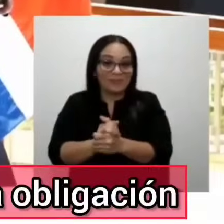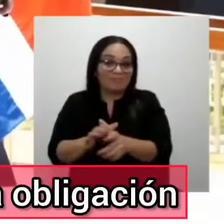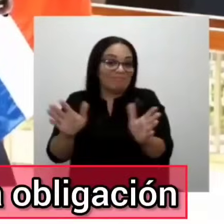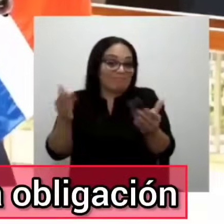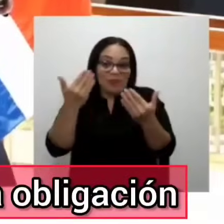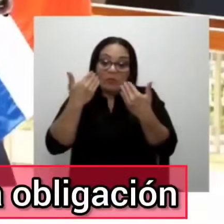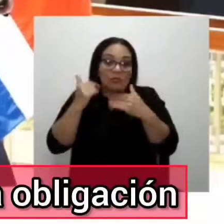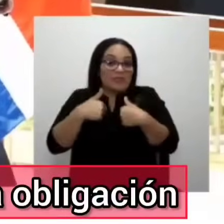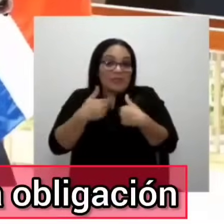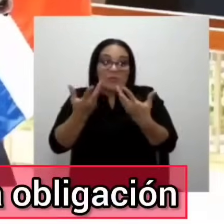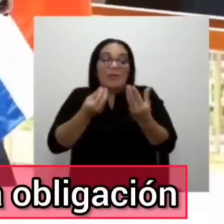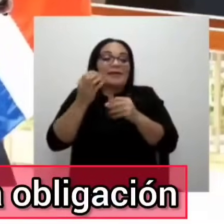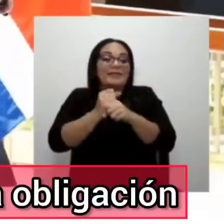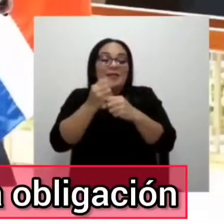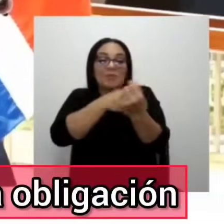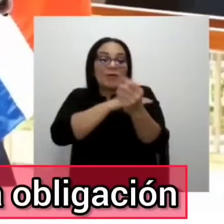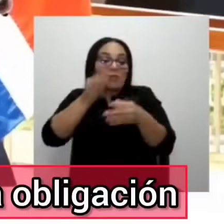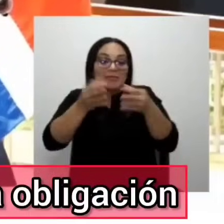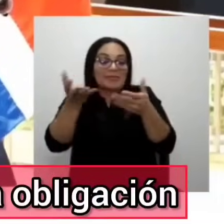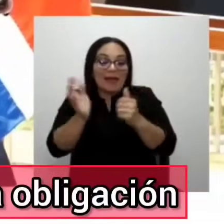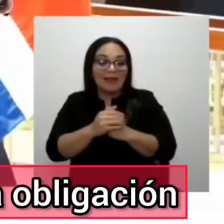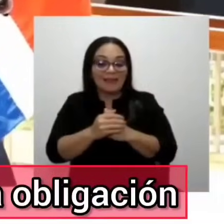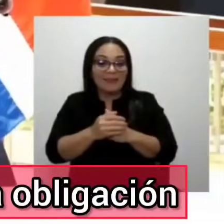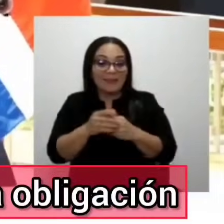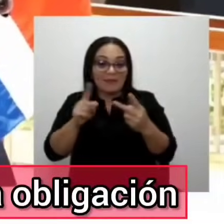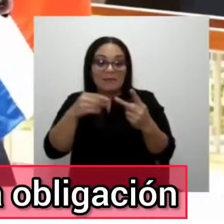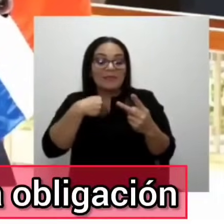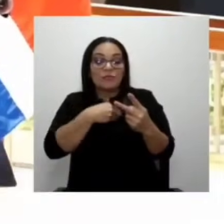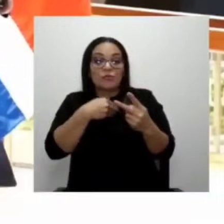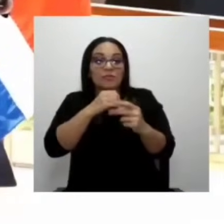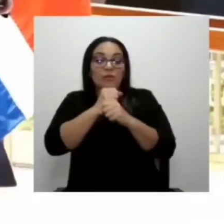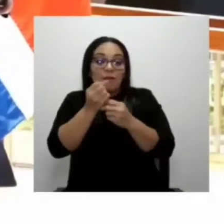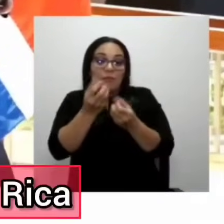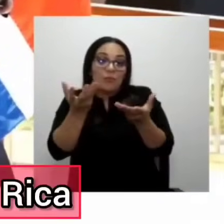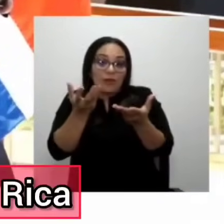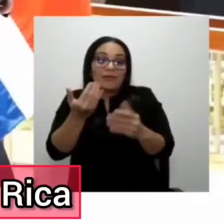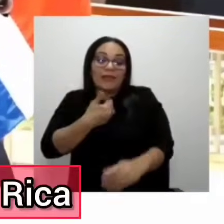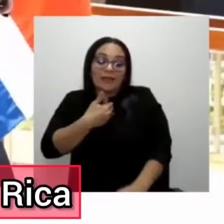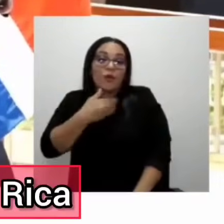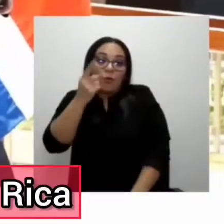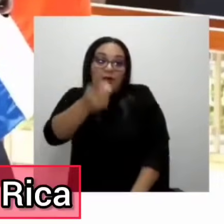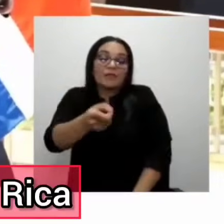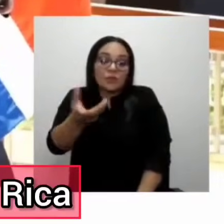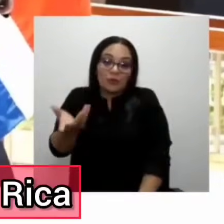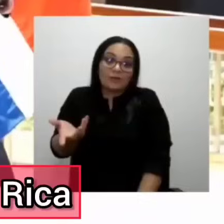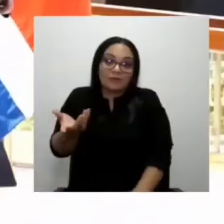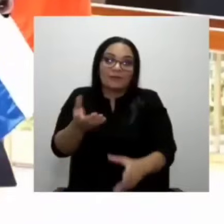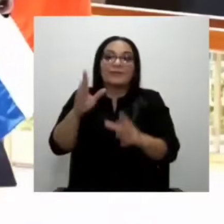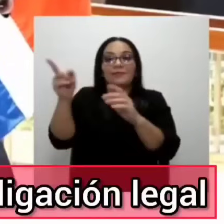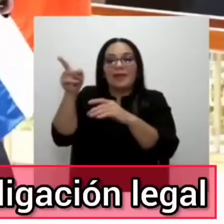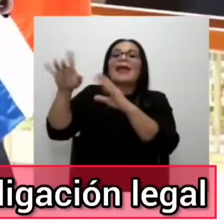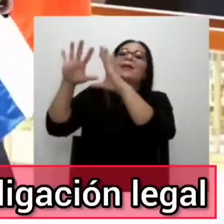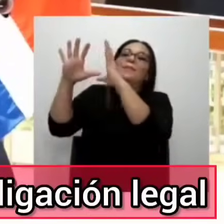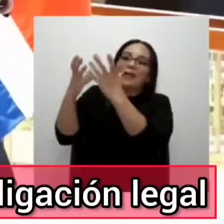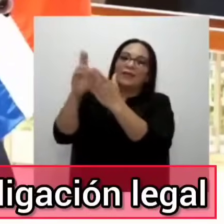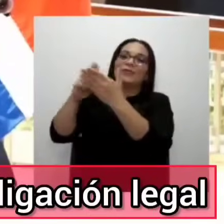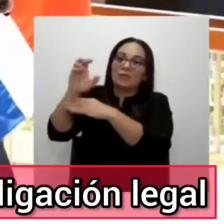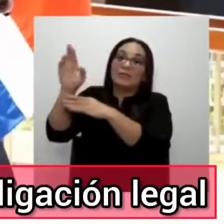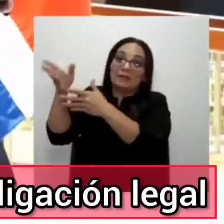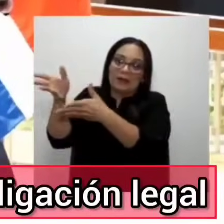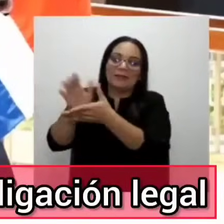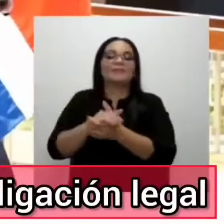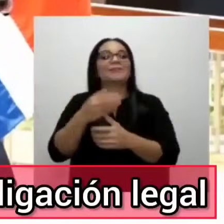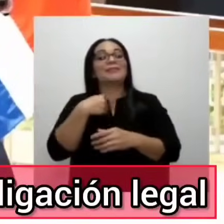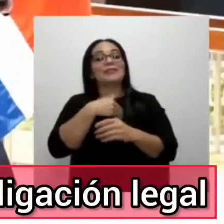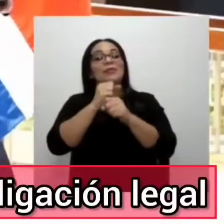el ministro de Seguridad Pública tiene la obligación en el planeta Universidad de Costa Rica. El ministro de